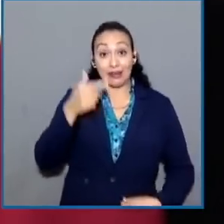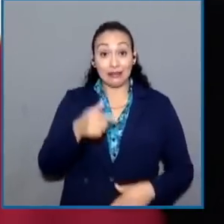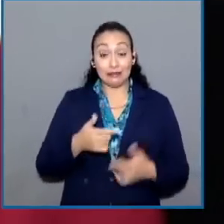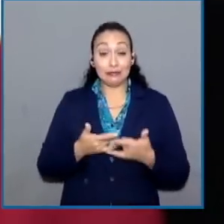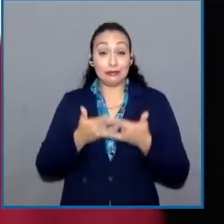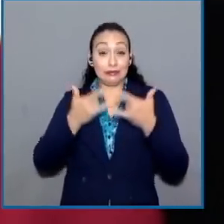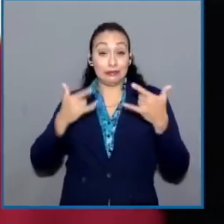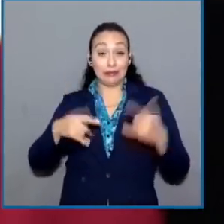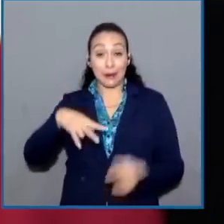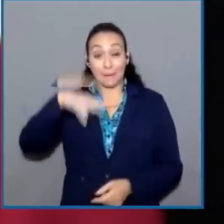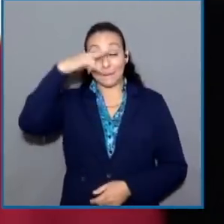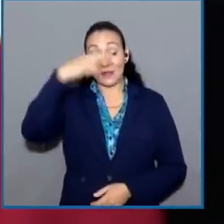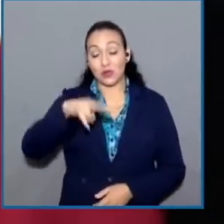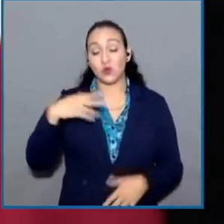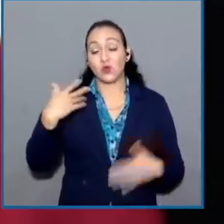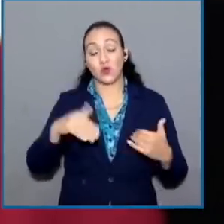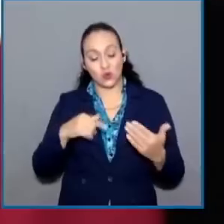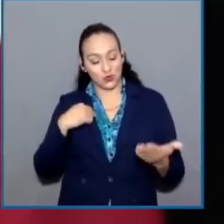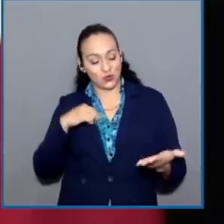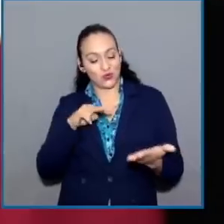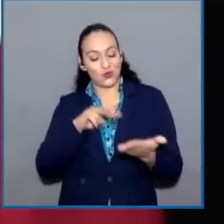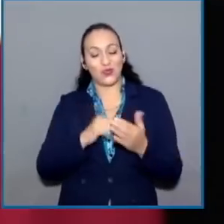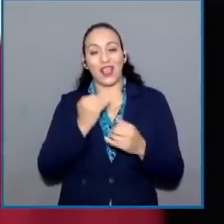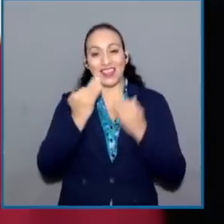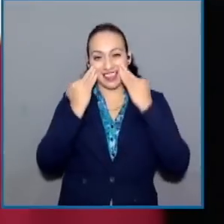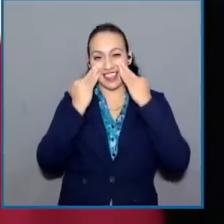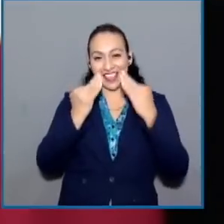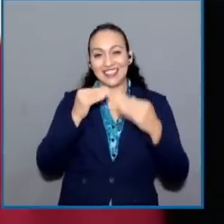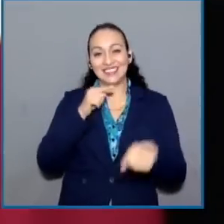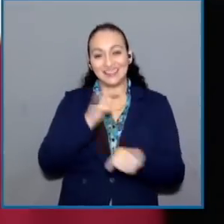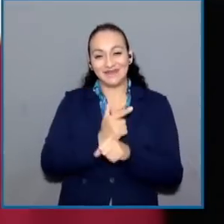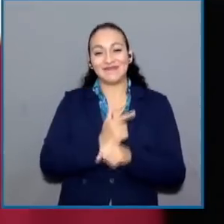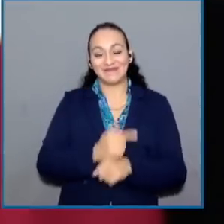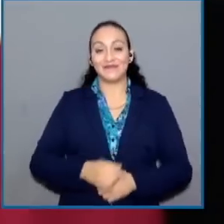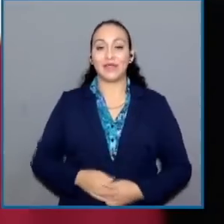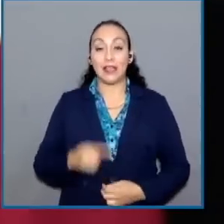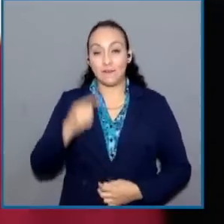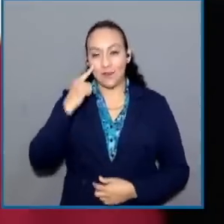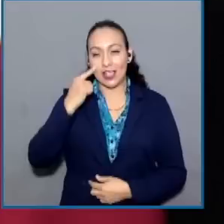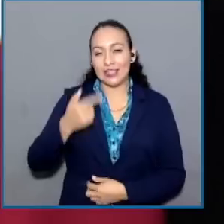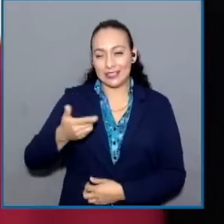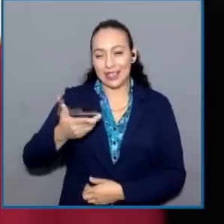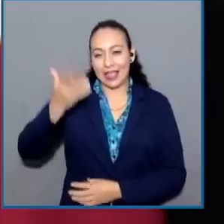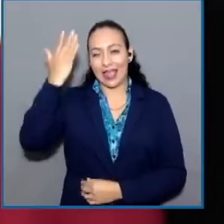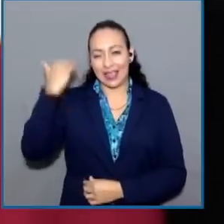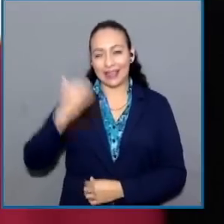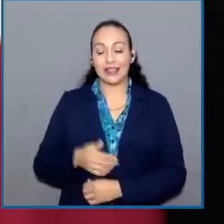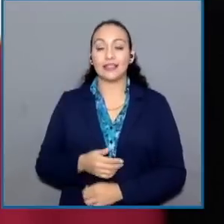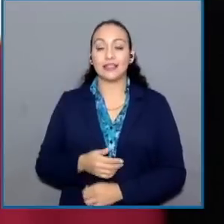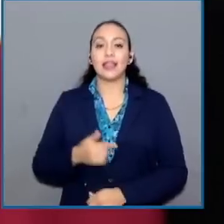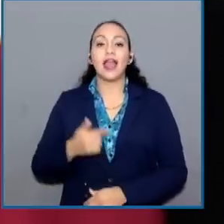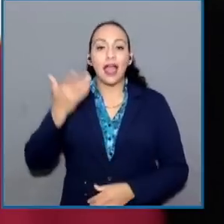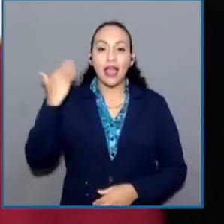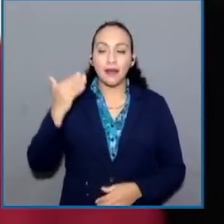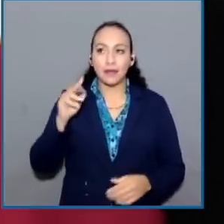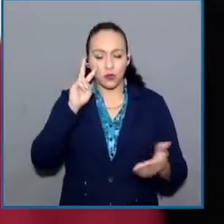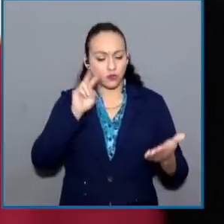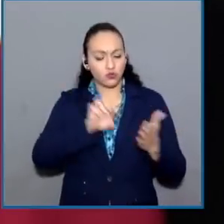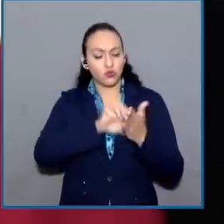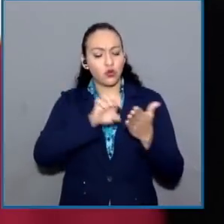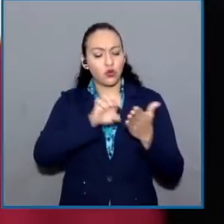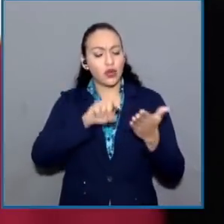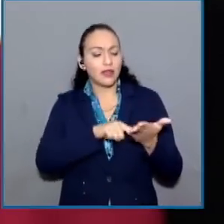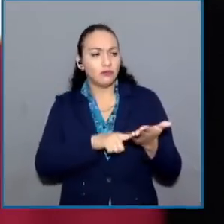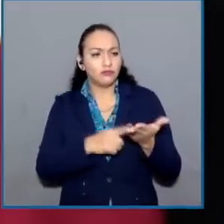fundacional para nuestra ciudad. En aquel entonces existía un cuestionamiento sobre la pertinencia de